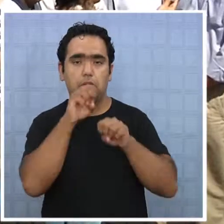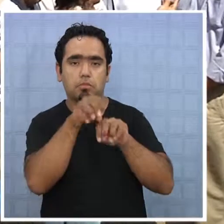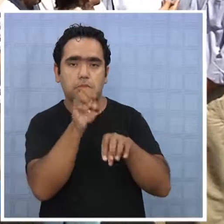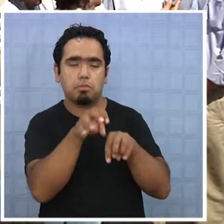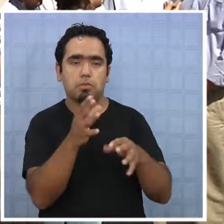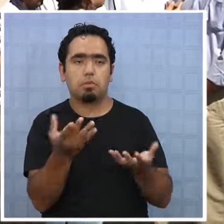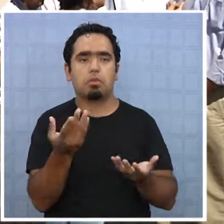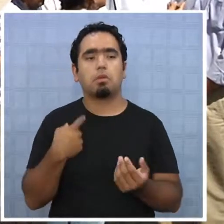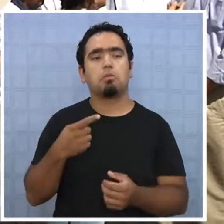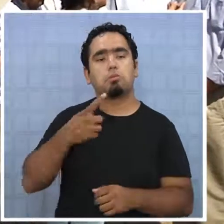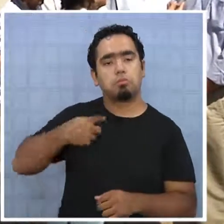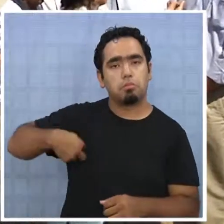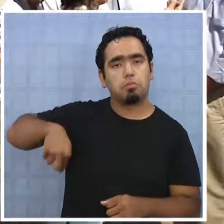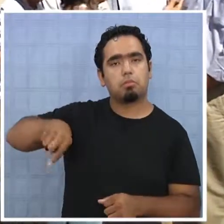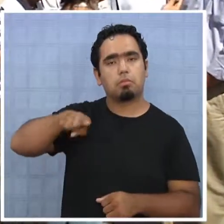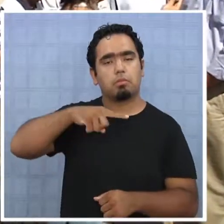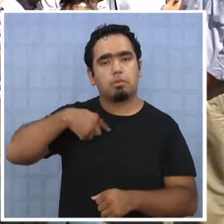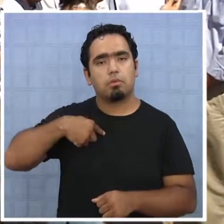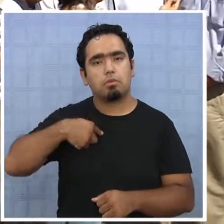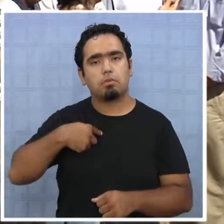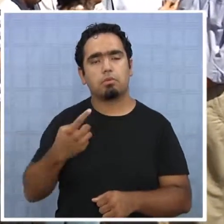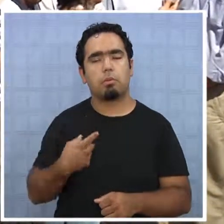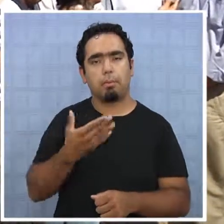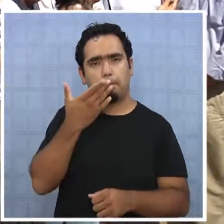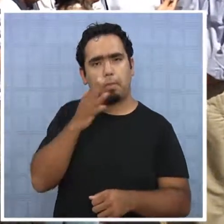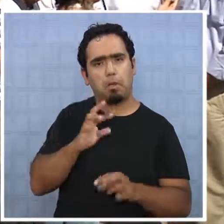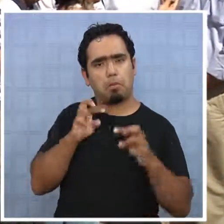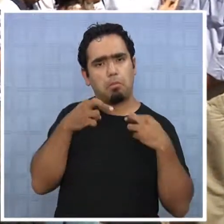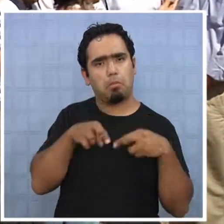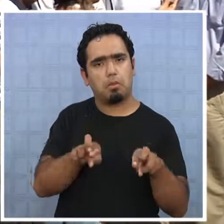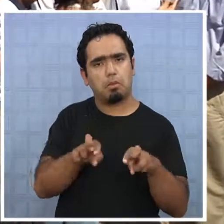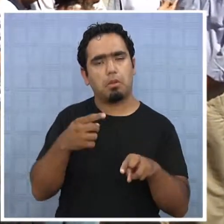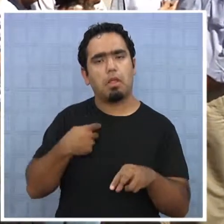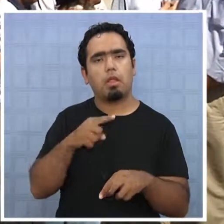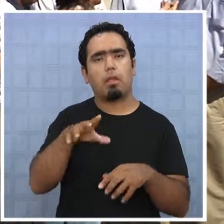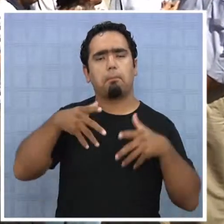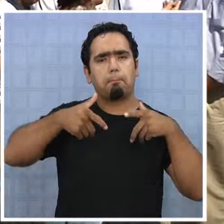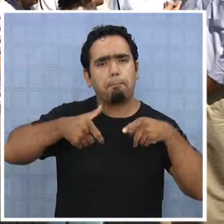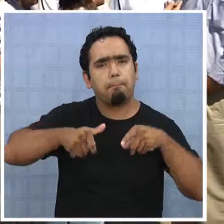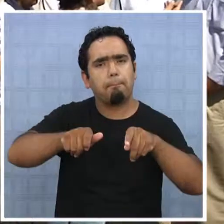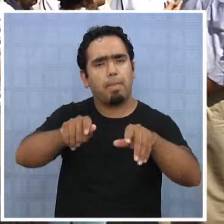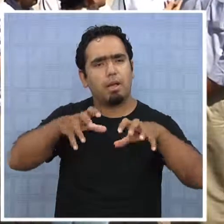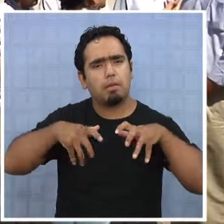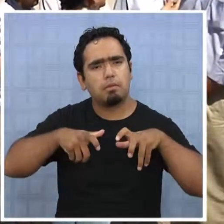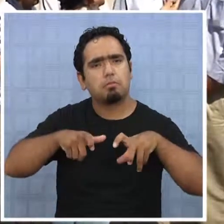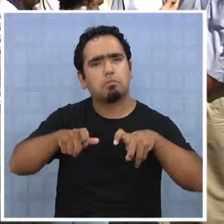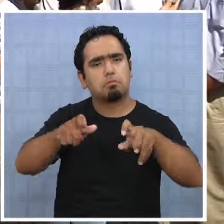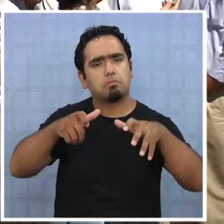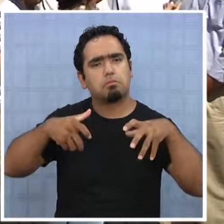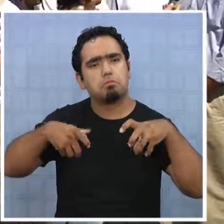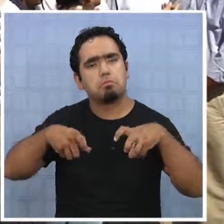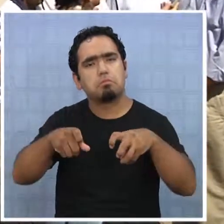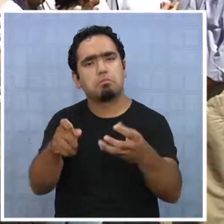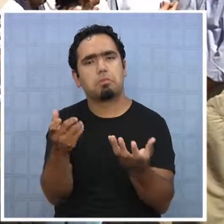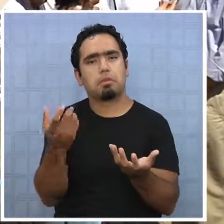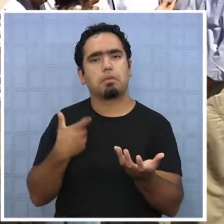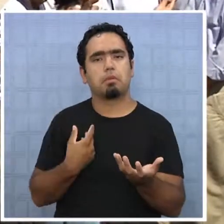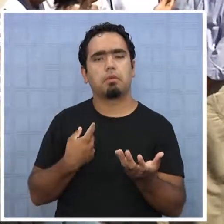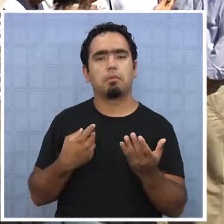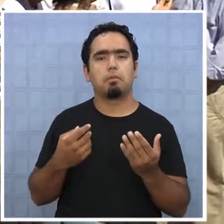visuales. Así que nosotros pensamos que la mejor opción era realizar a través de masoterapia, que son técnicas de